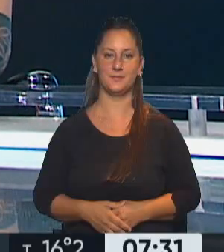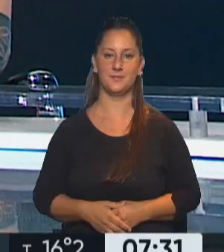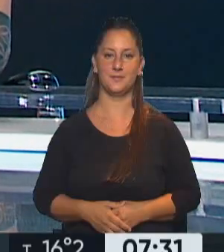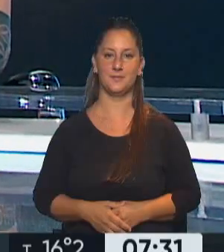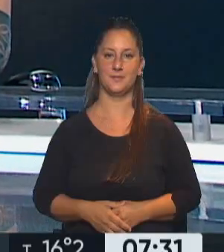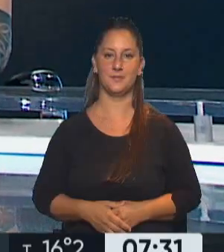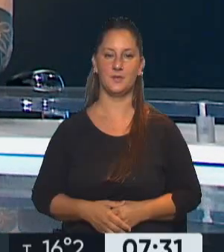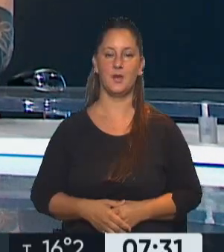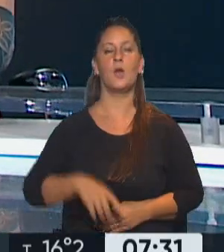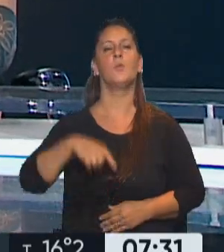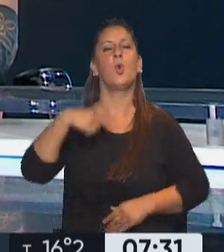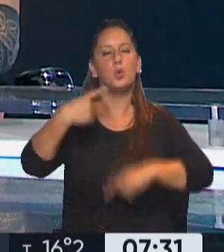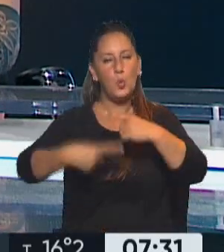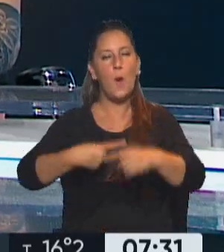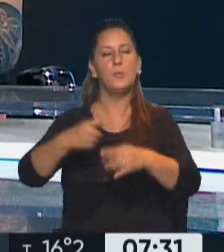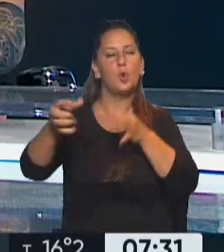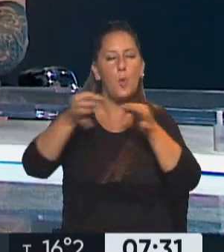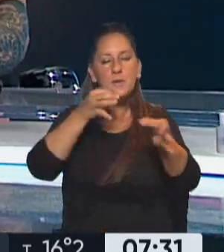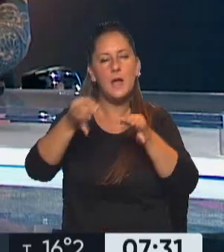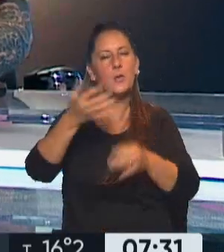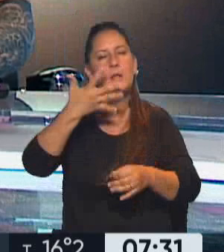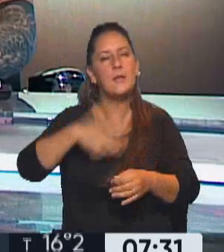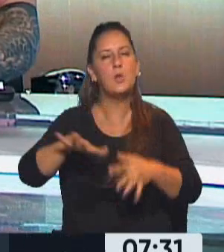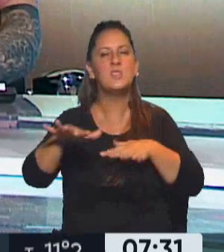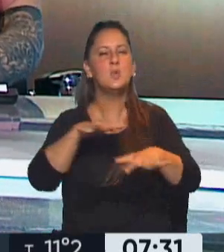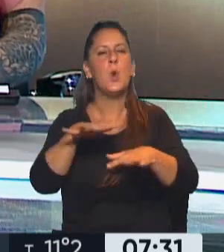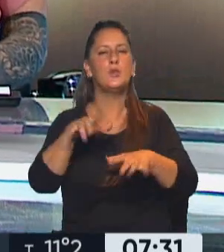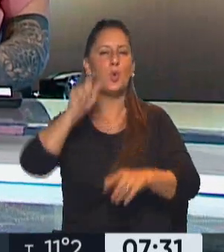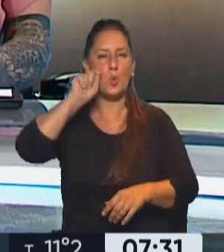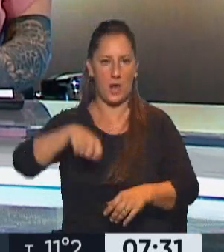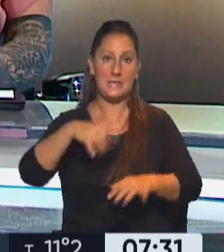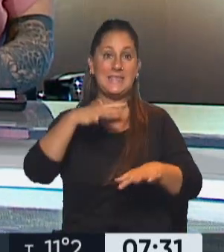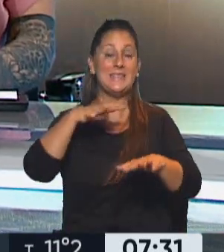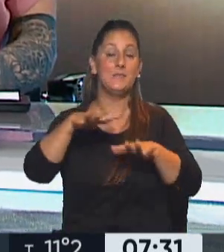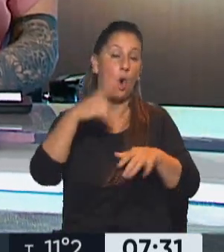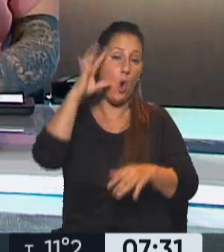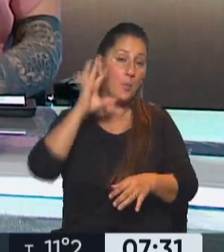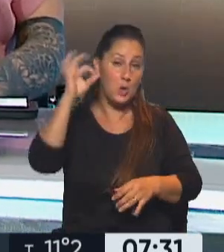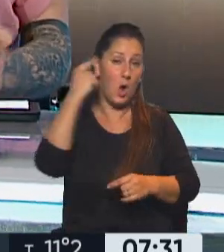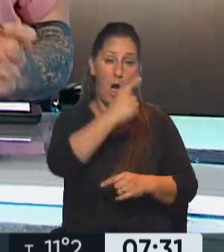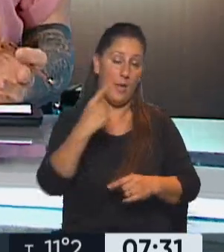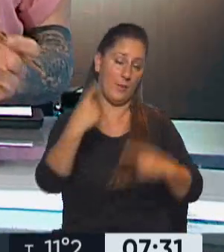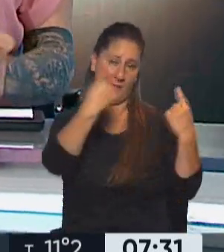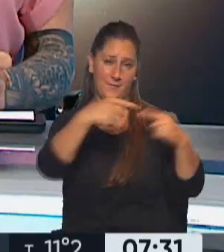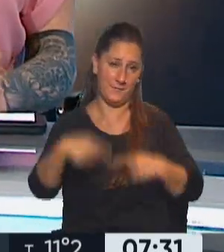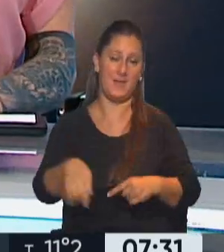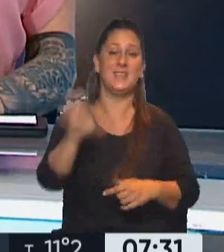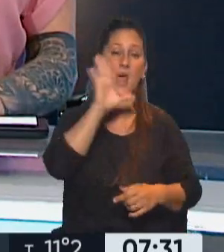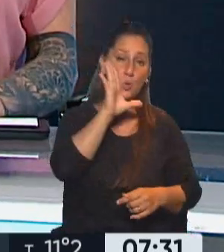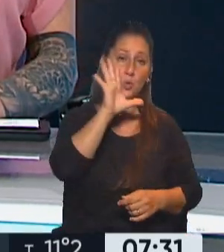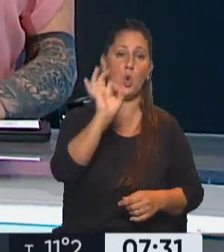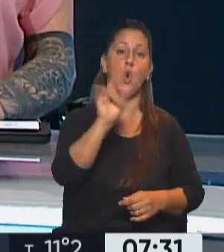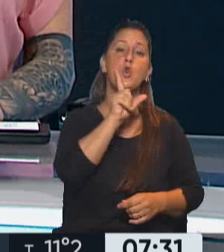Seguimos tratando de entender lo que está sucediendo en Ucrania, con posturas absolutamente antagónicas. Por ese motivo se llega a esta situación. Por un lado, Estados Unidos, la